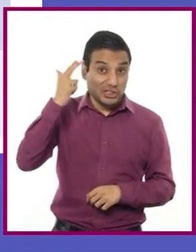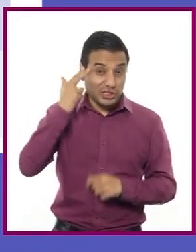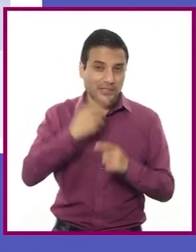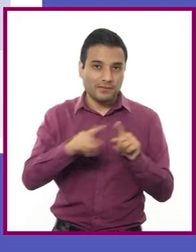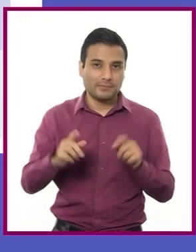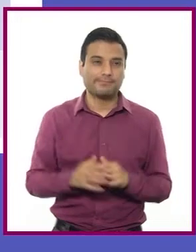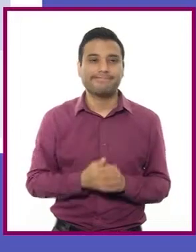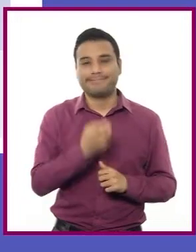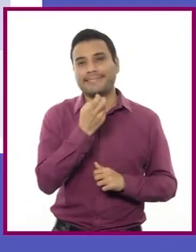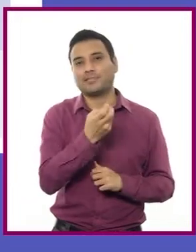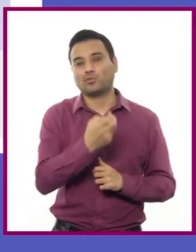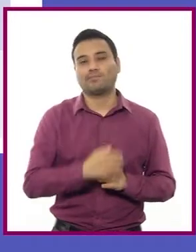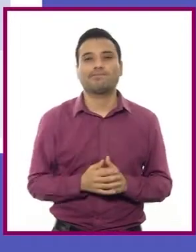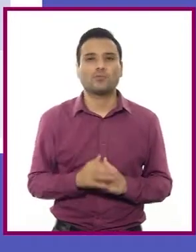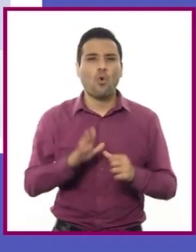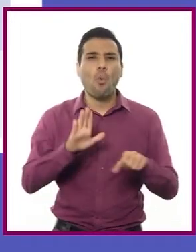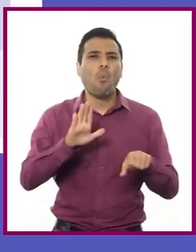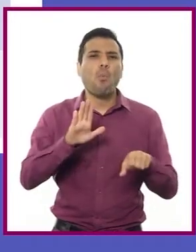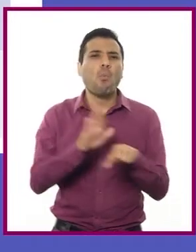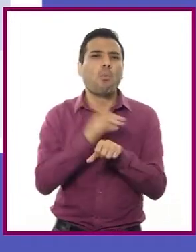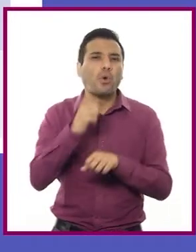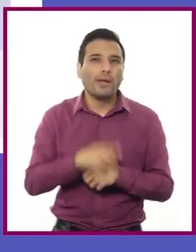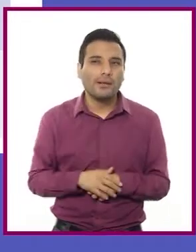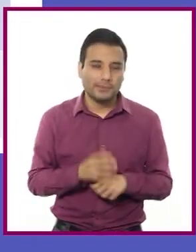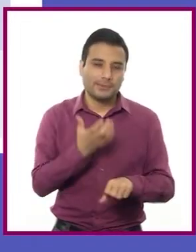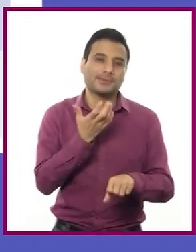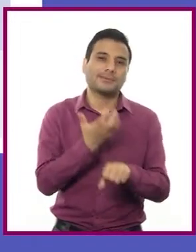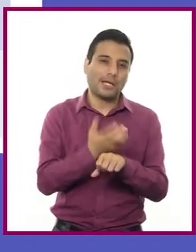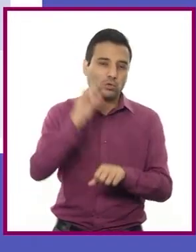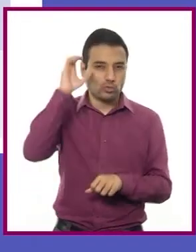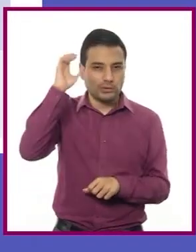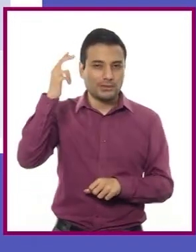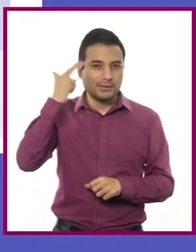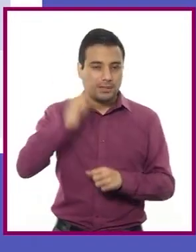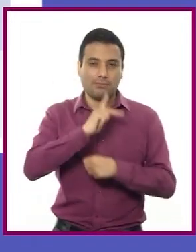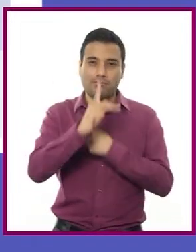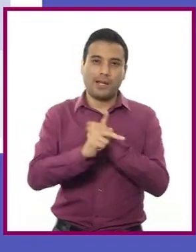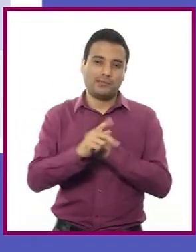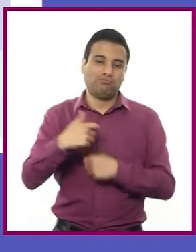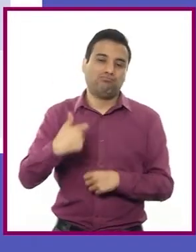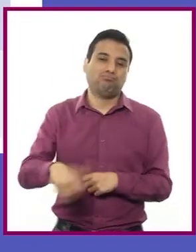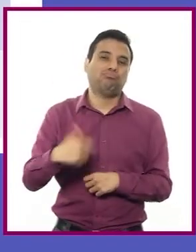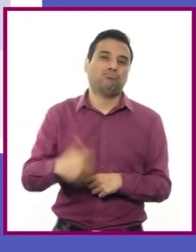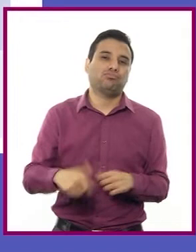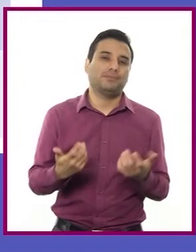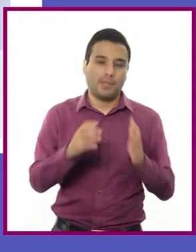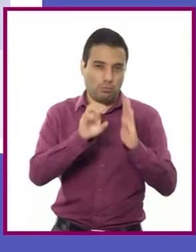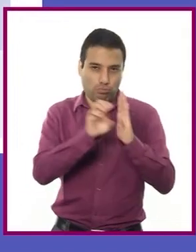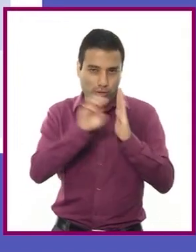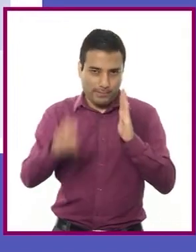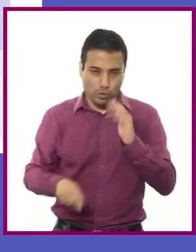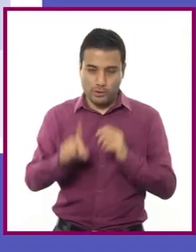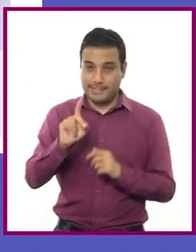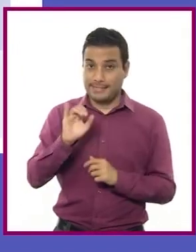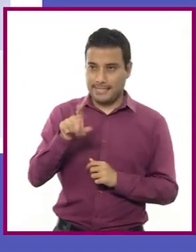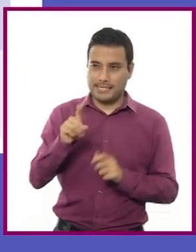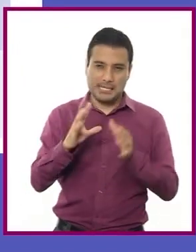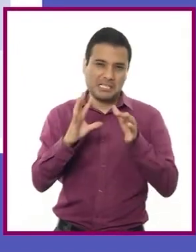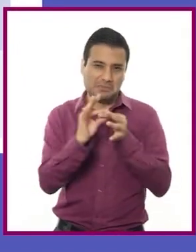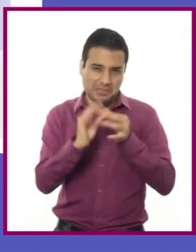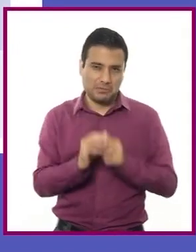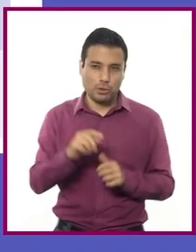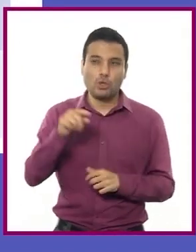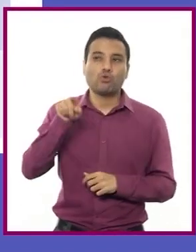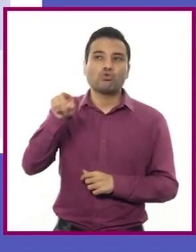Claro, porque son grandes potencias del mundo. Por ejemplo, Daniel nos mencionaba de la escasez